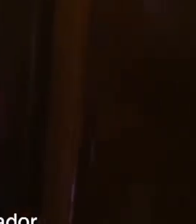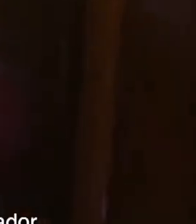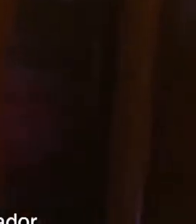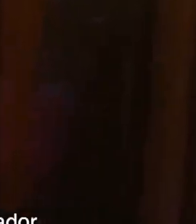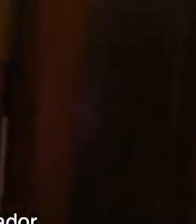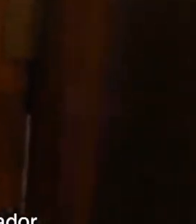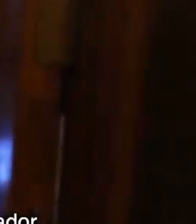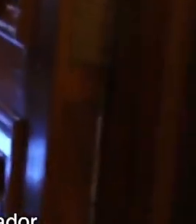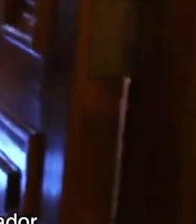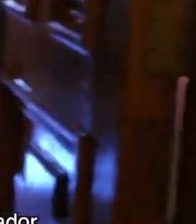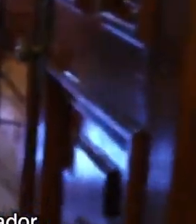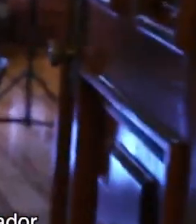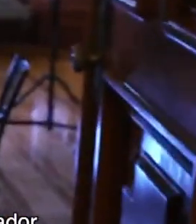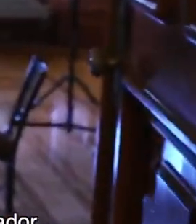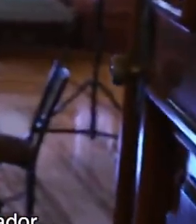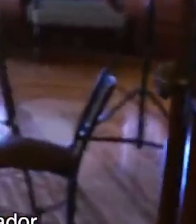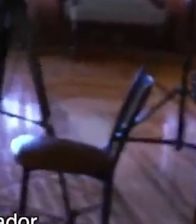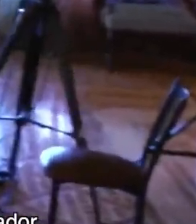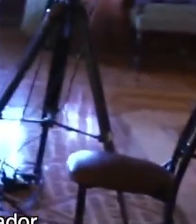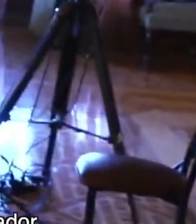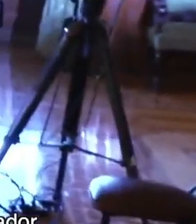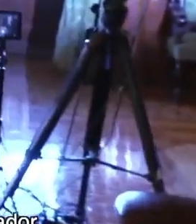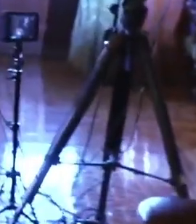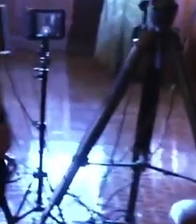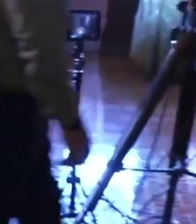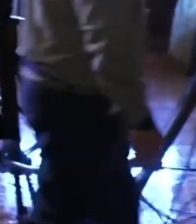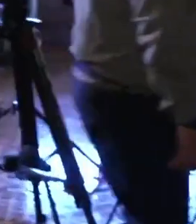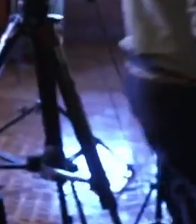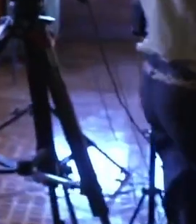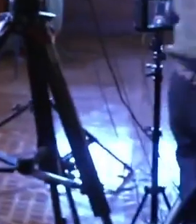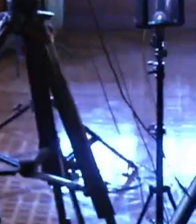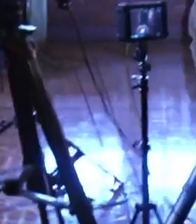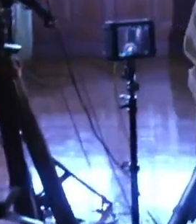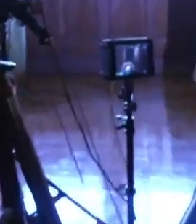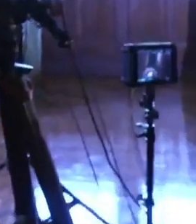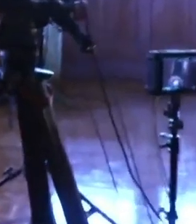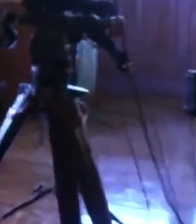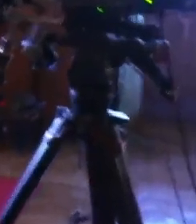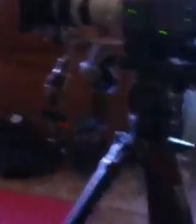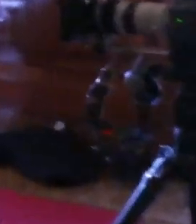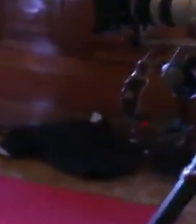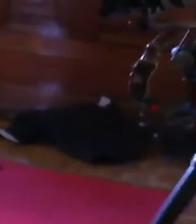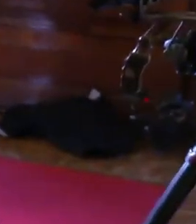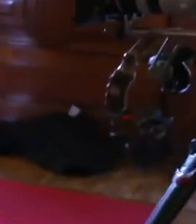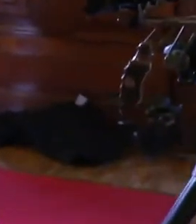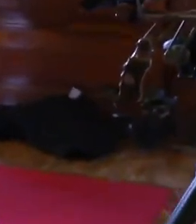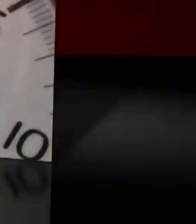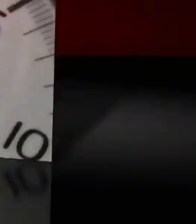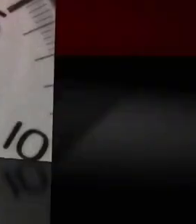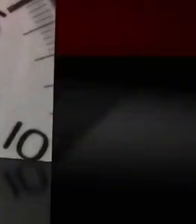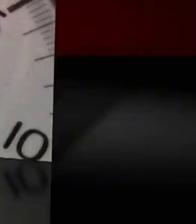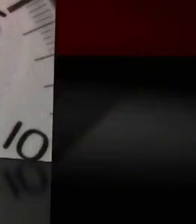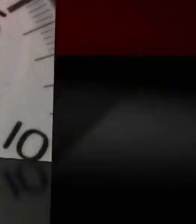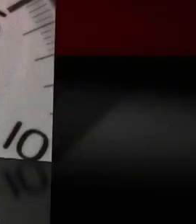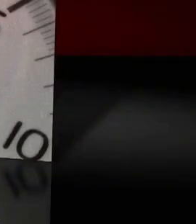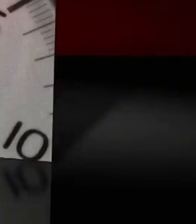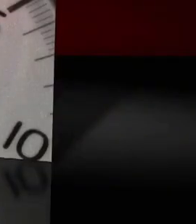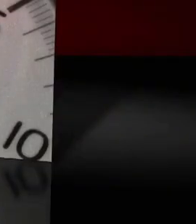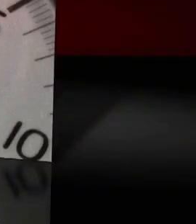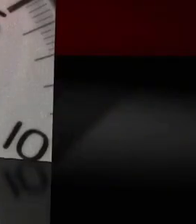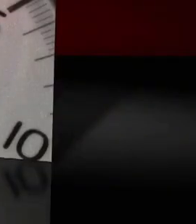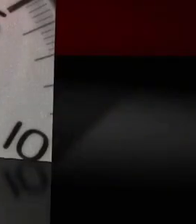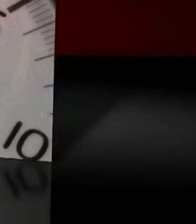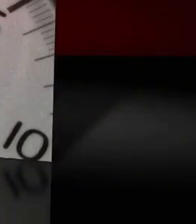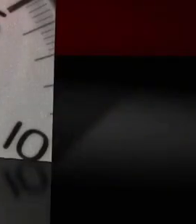Mexican Presidente Andrés Manuel López Obrador is widely known by his initials AMLO. His policies play a